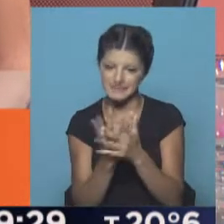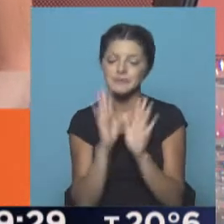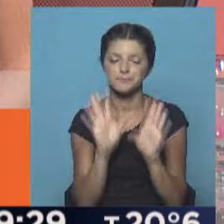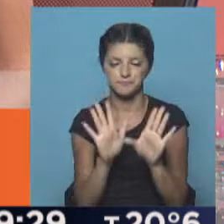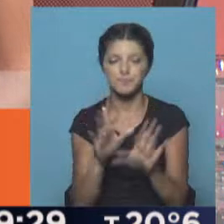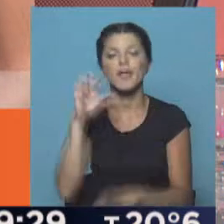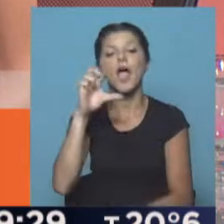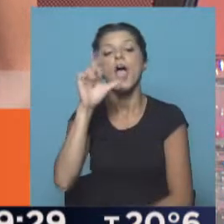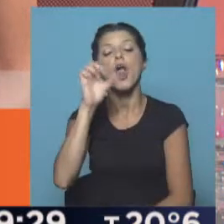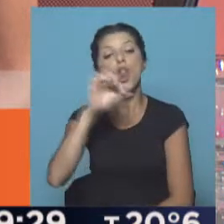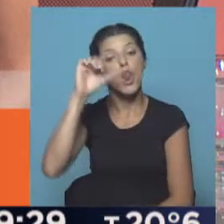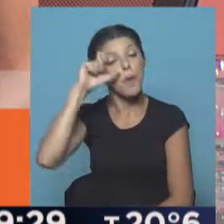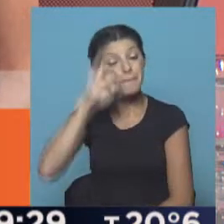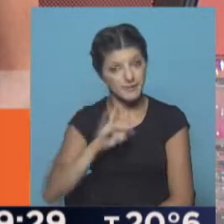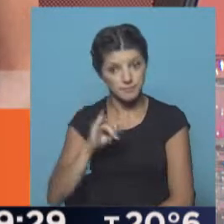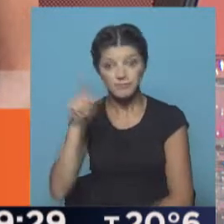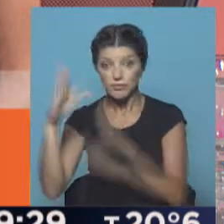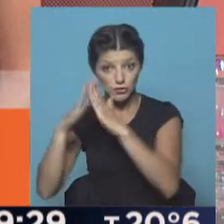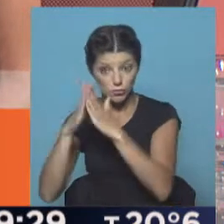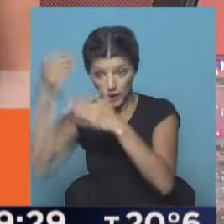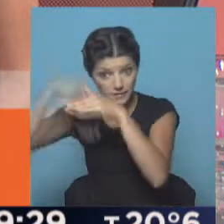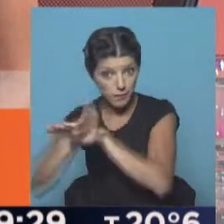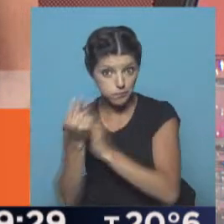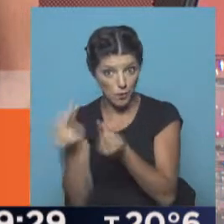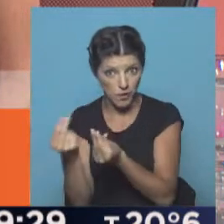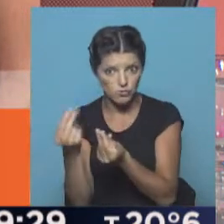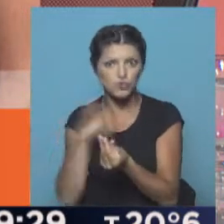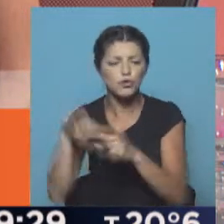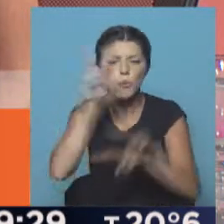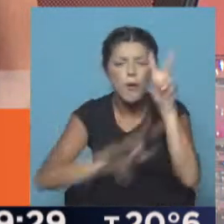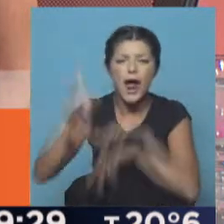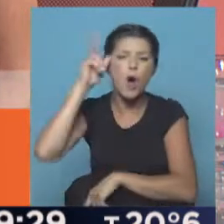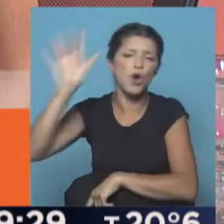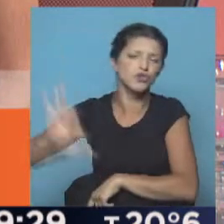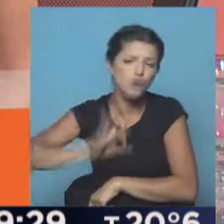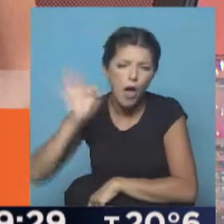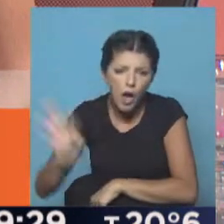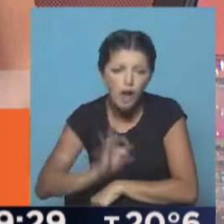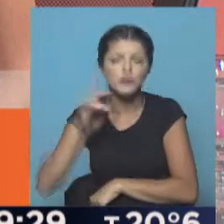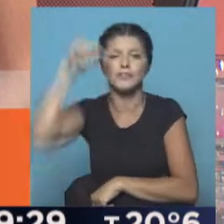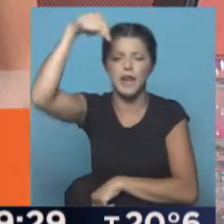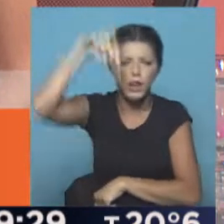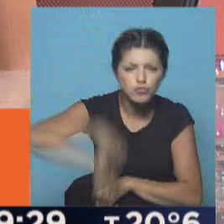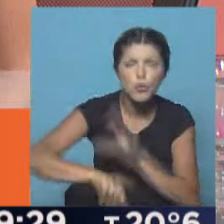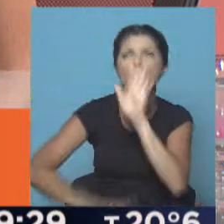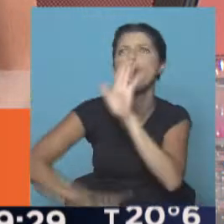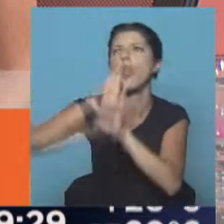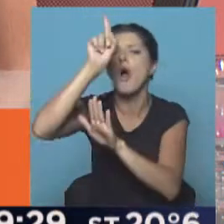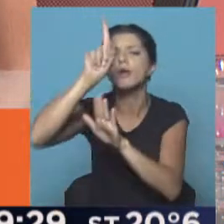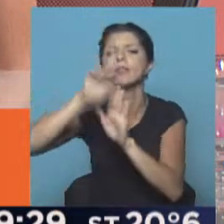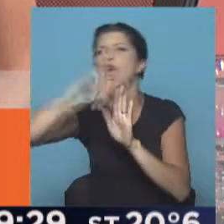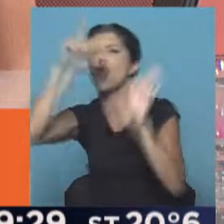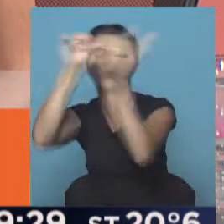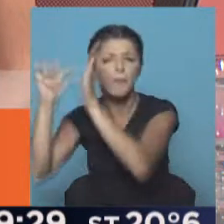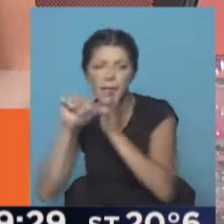caso López tenía el dinero en su casa. Nosotros buscamos 8 años en el sur, en el norte, en el